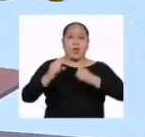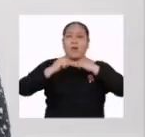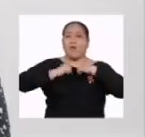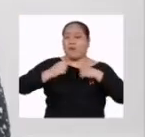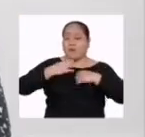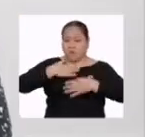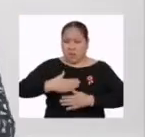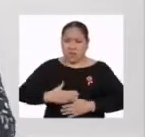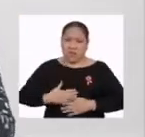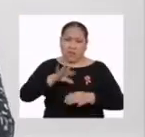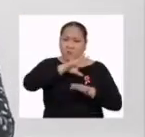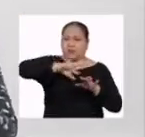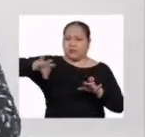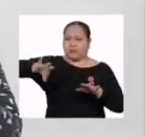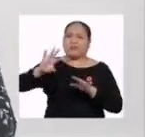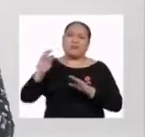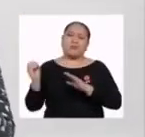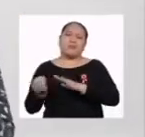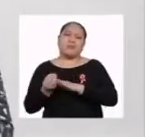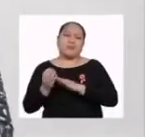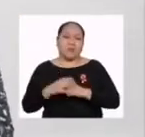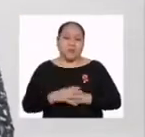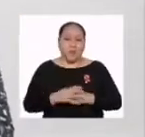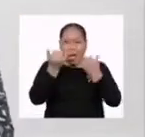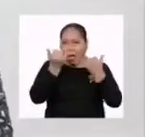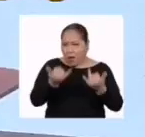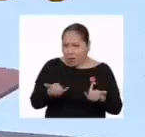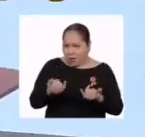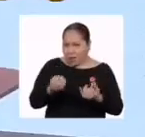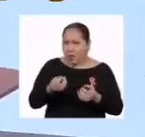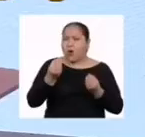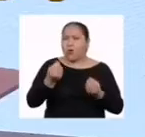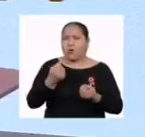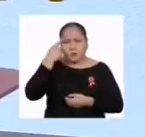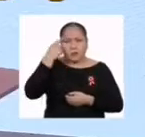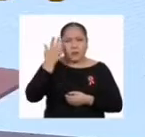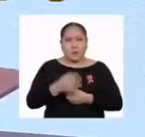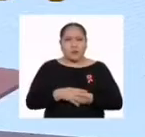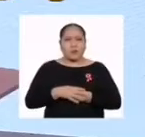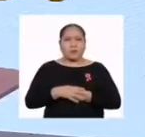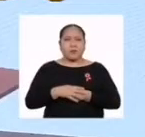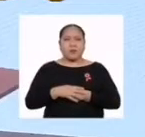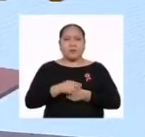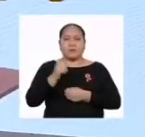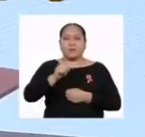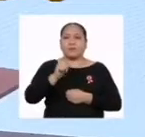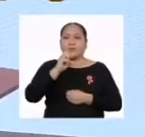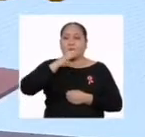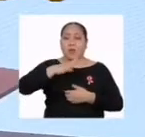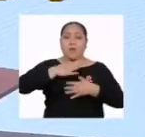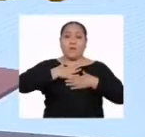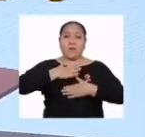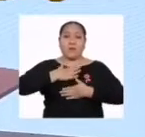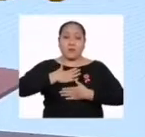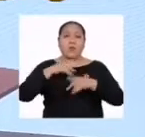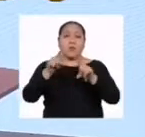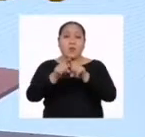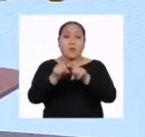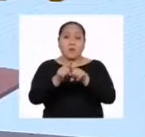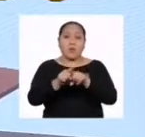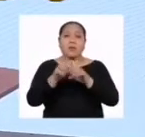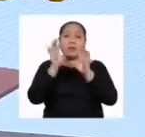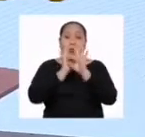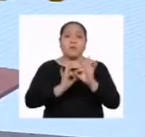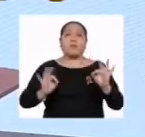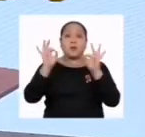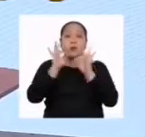complementario. ¿Y ahora cómo se le considera? A ver, lo físico ahora es importante